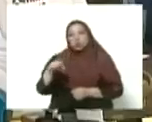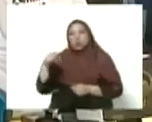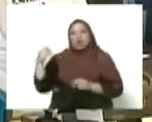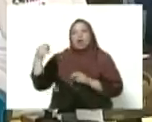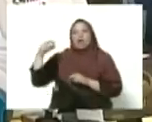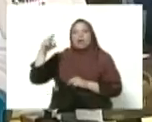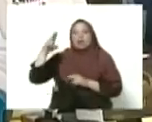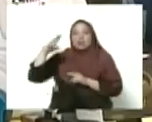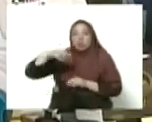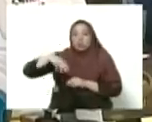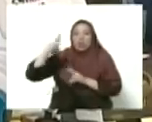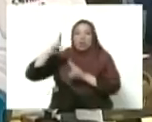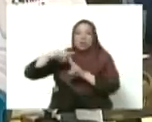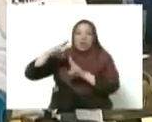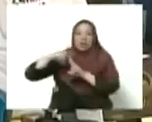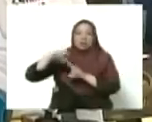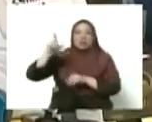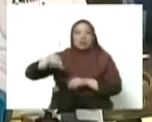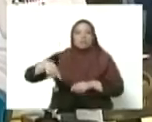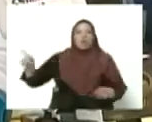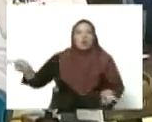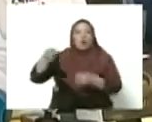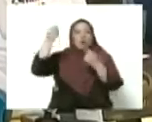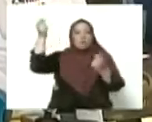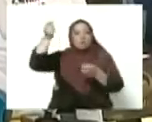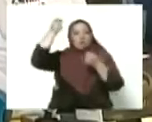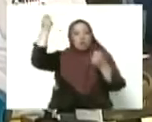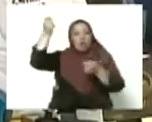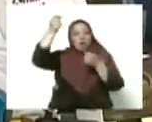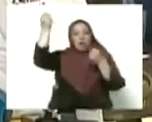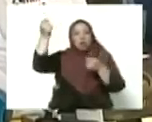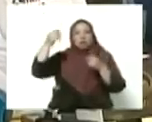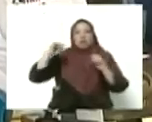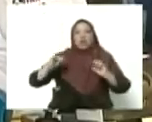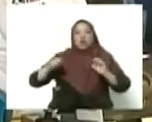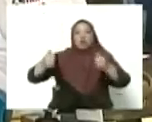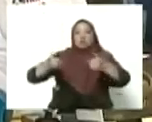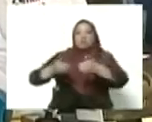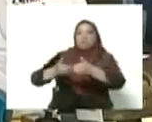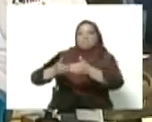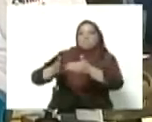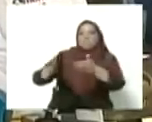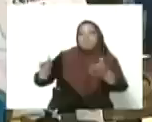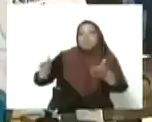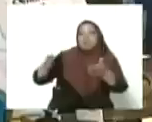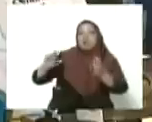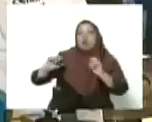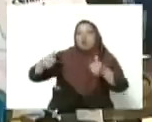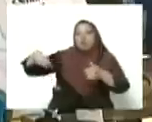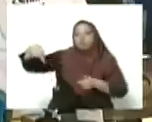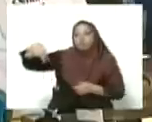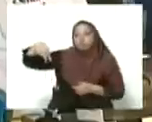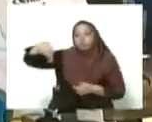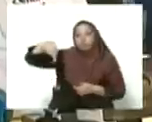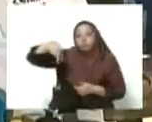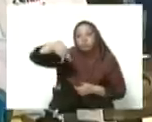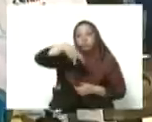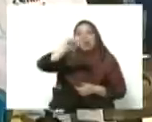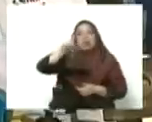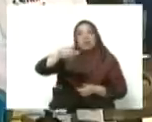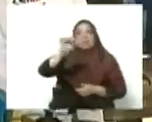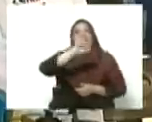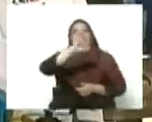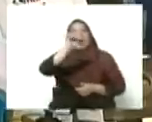Táchira y el estado Apure los pasos fronterizo, peatonal y de carga. Es